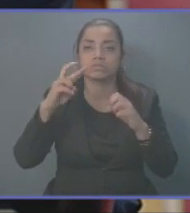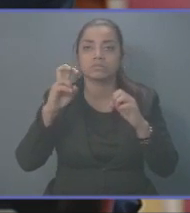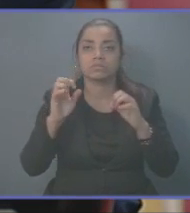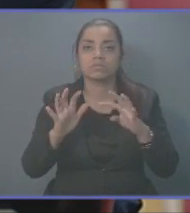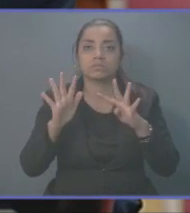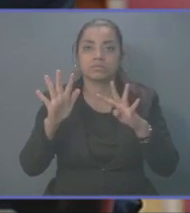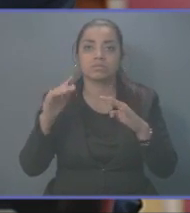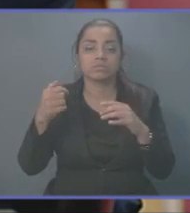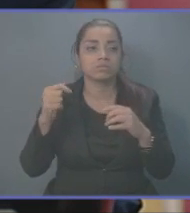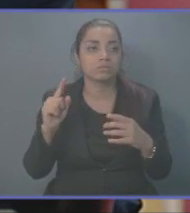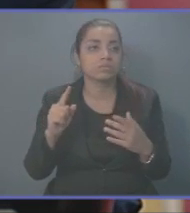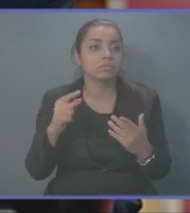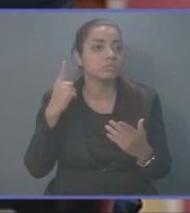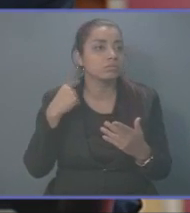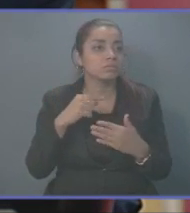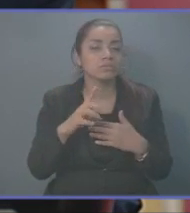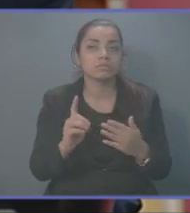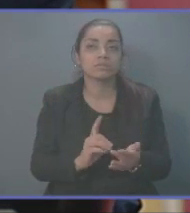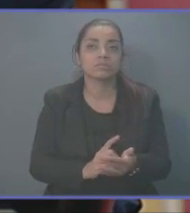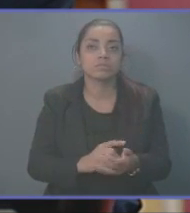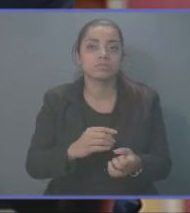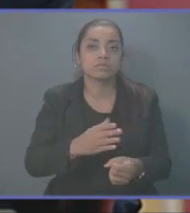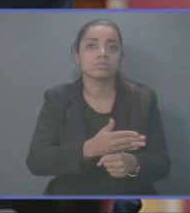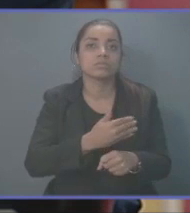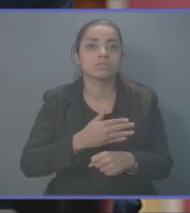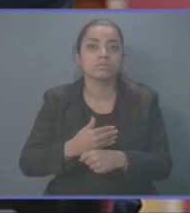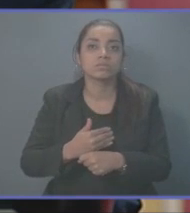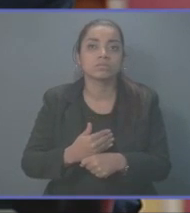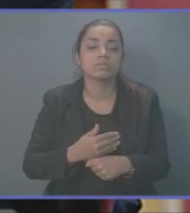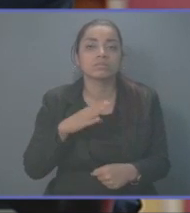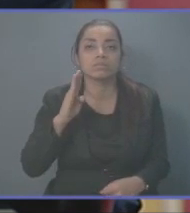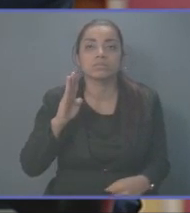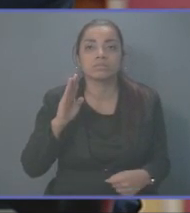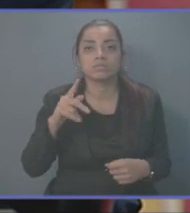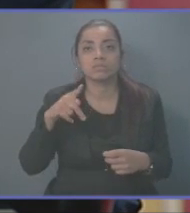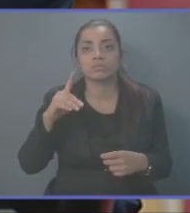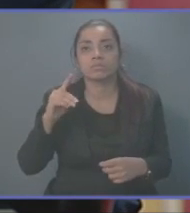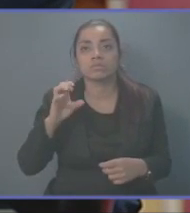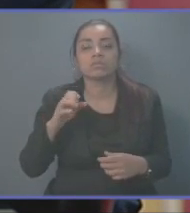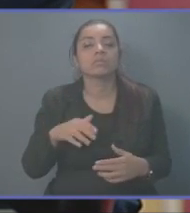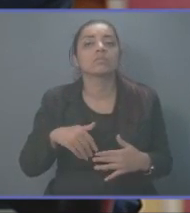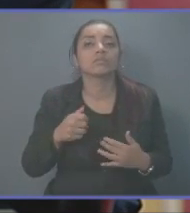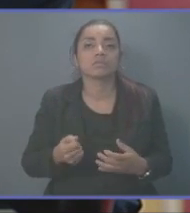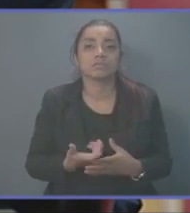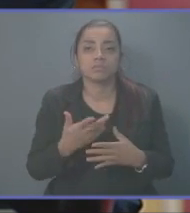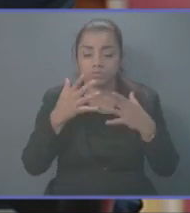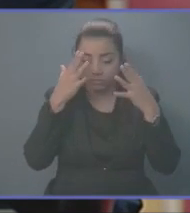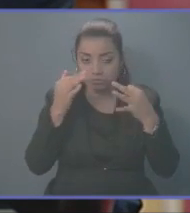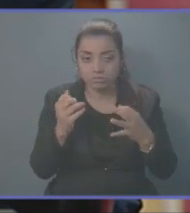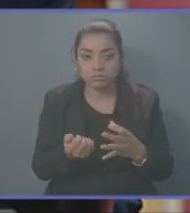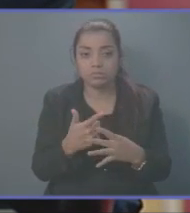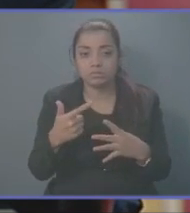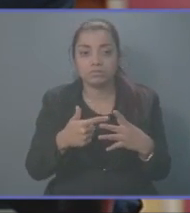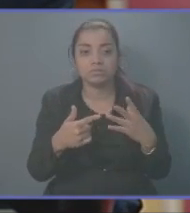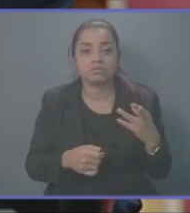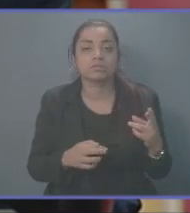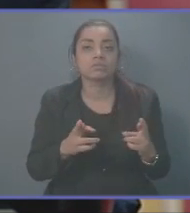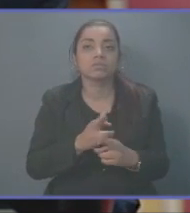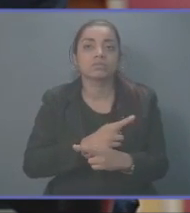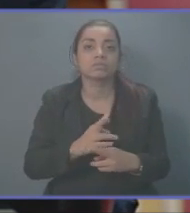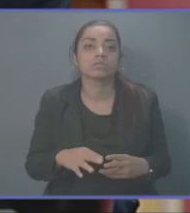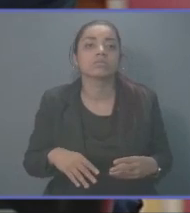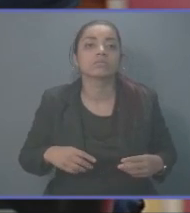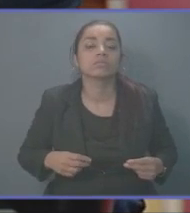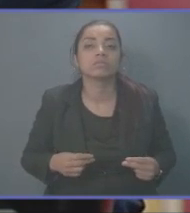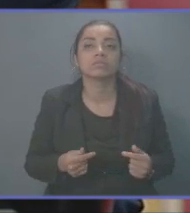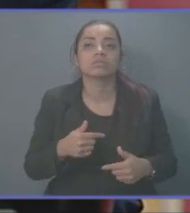1071-7-2019-1, que contiene iniciativa de diputados del Grupo Parlamentario del PDC en el sentido se emite una nueva ley transitoria para facilitar